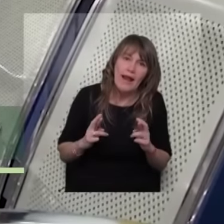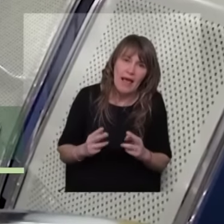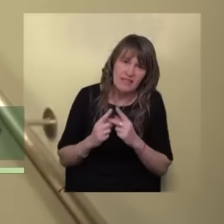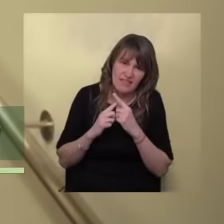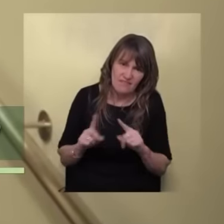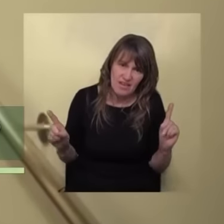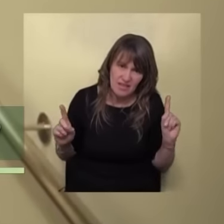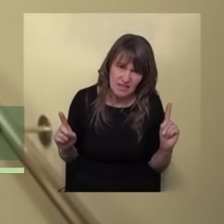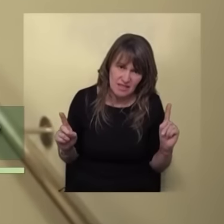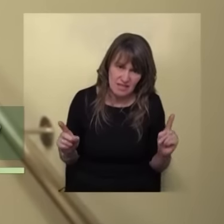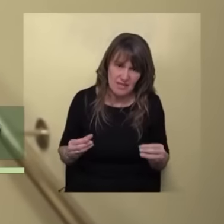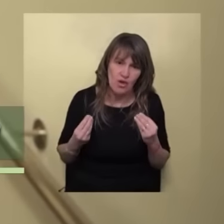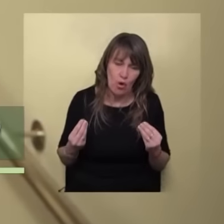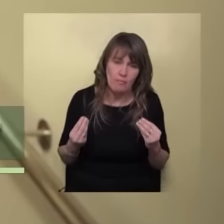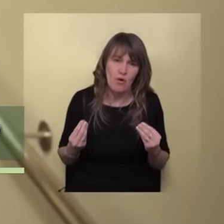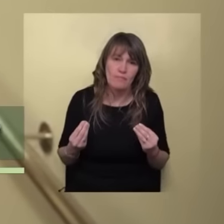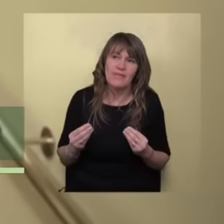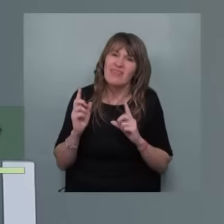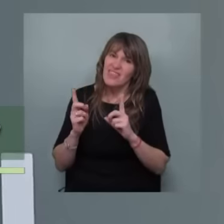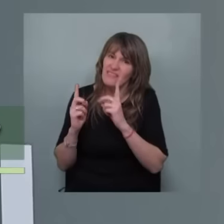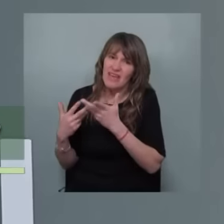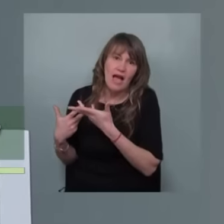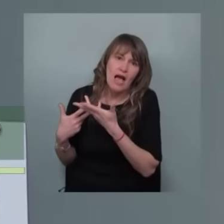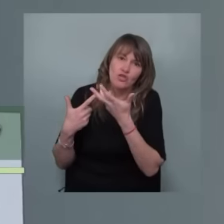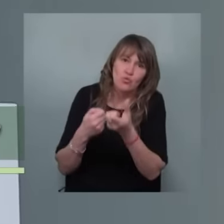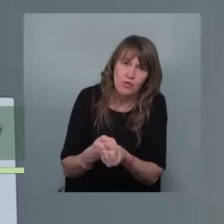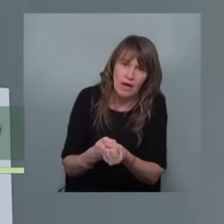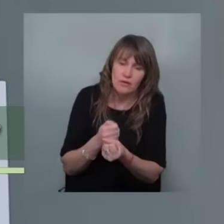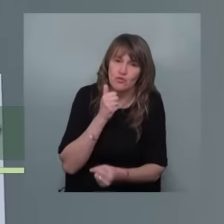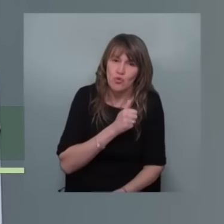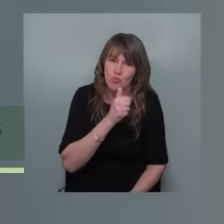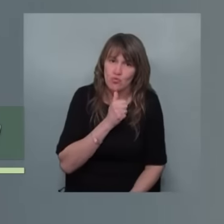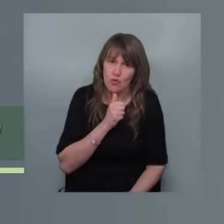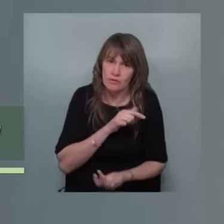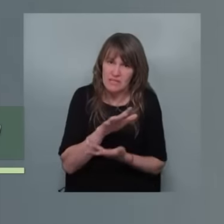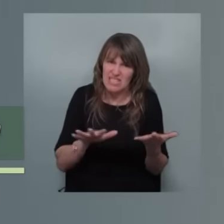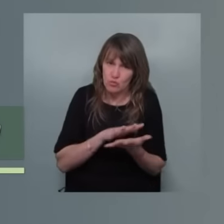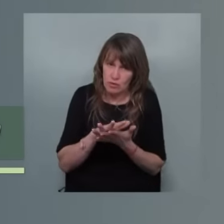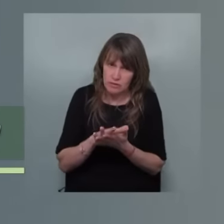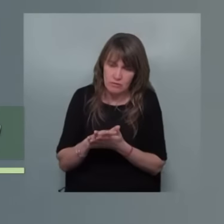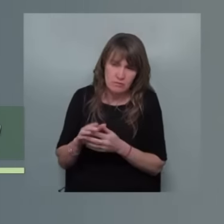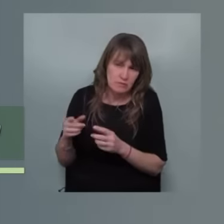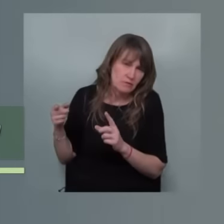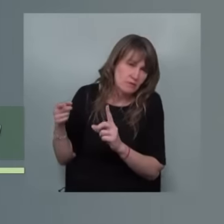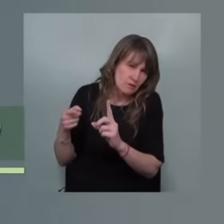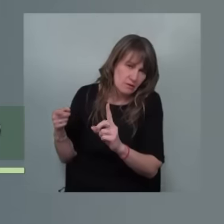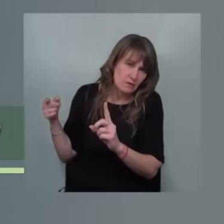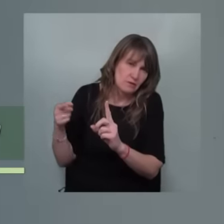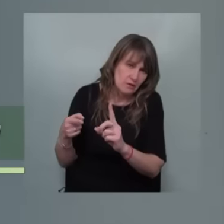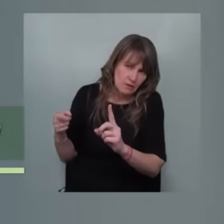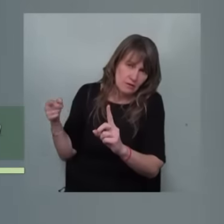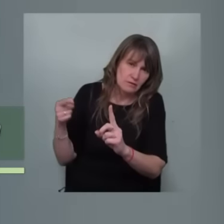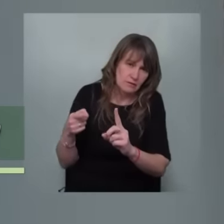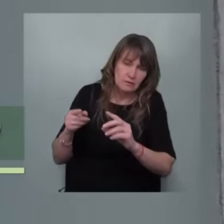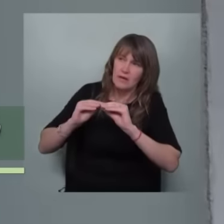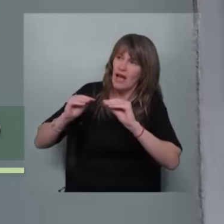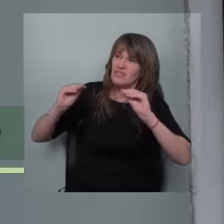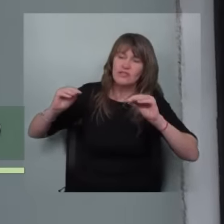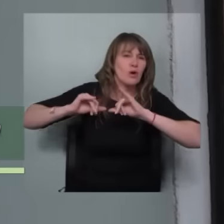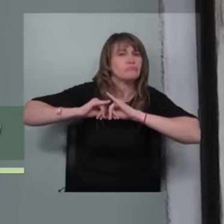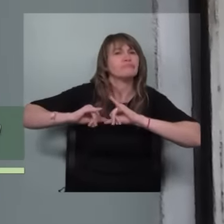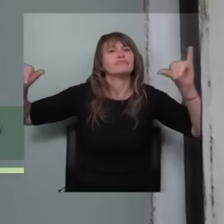ahora sea la de ayudar a solucionar la situación y no la de hacer este comunicado que se